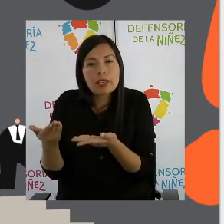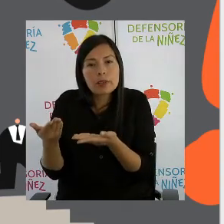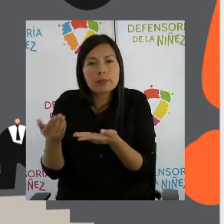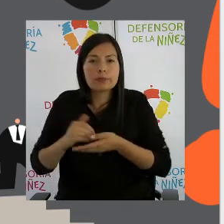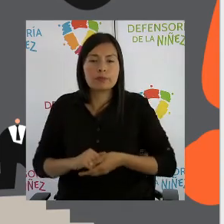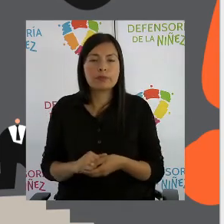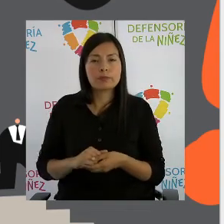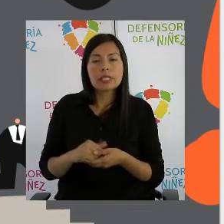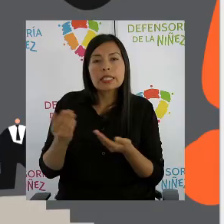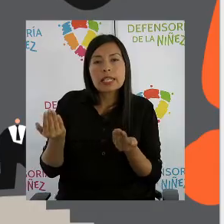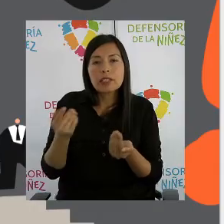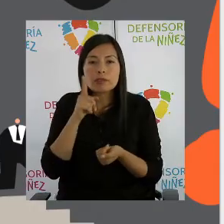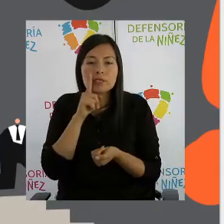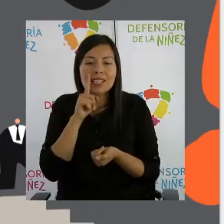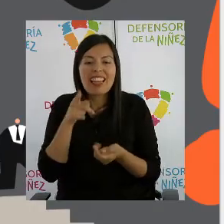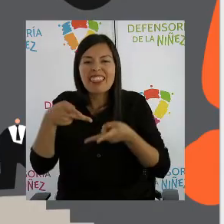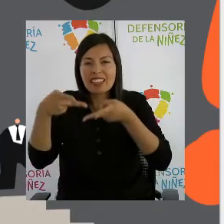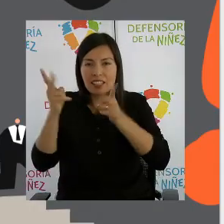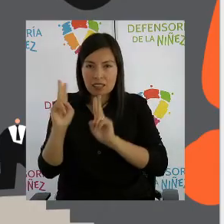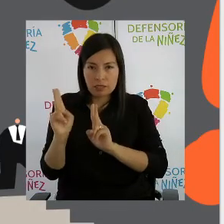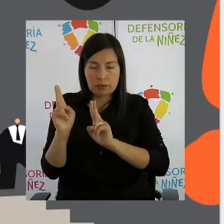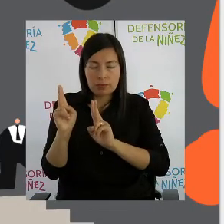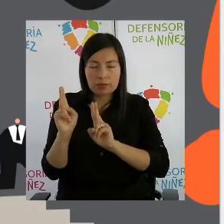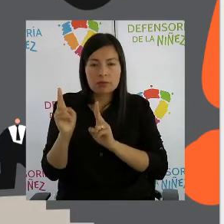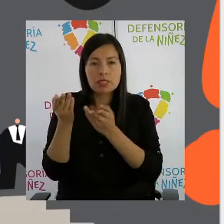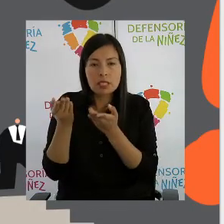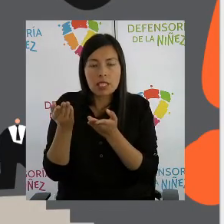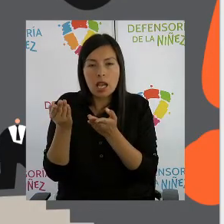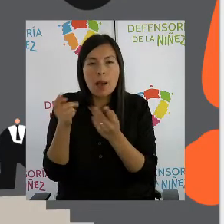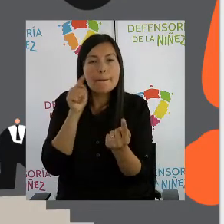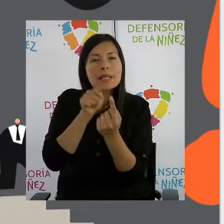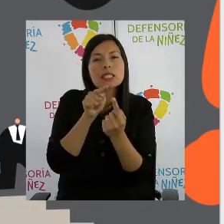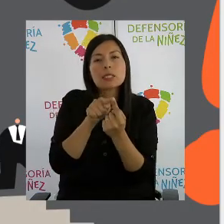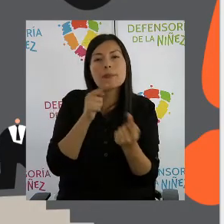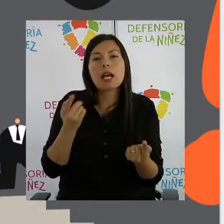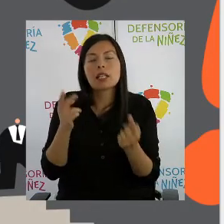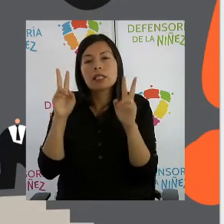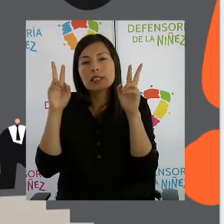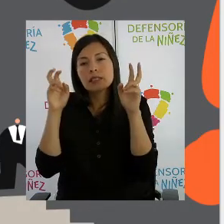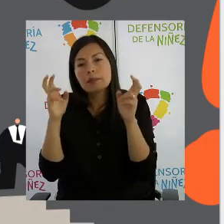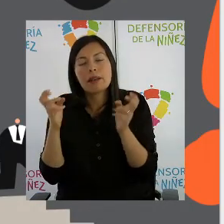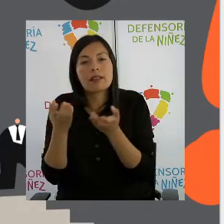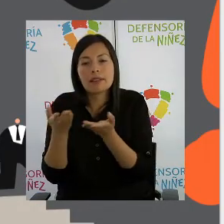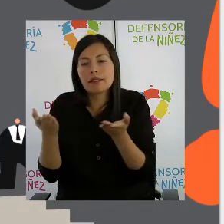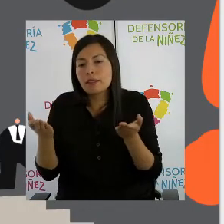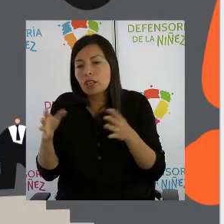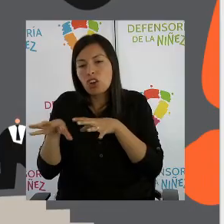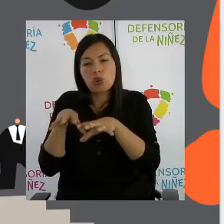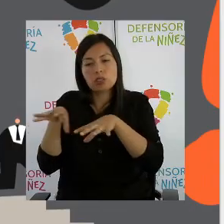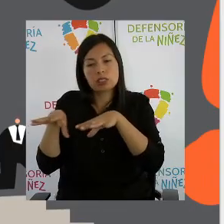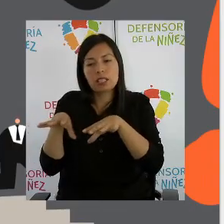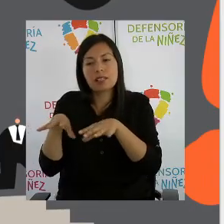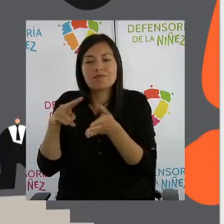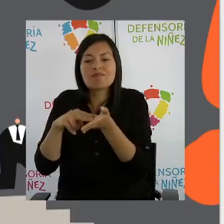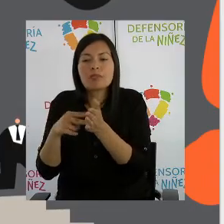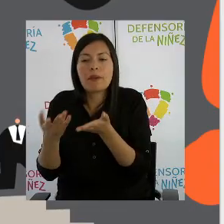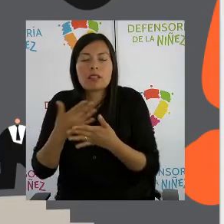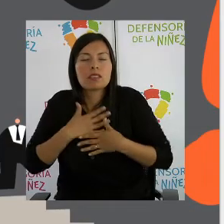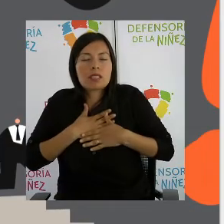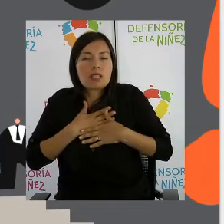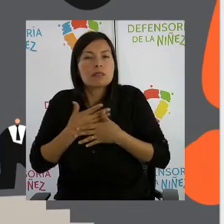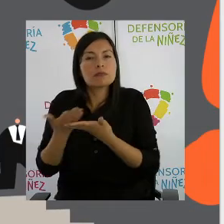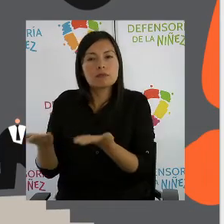hemos visto, ellos tienen derecho a participar en términos efectivos en aquellas cosas que les afecten. Y